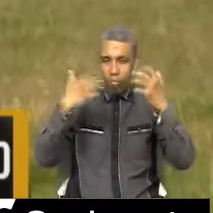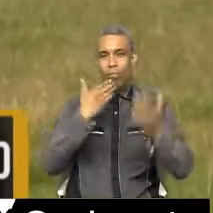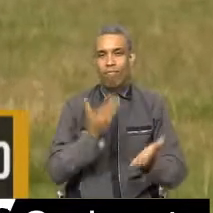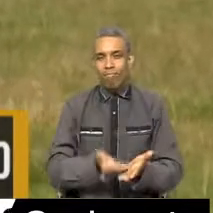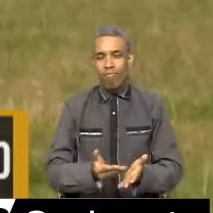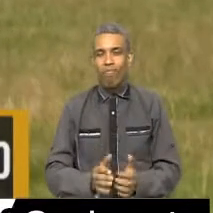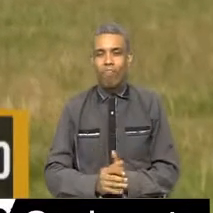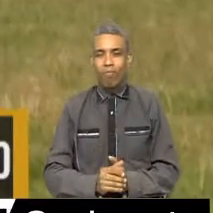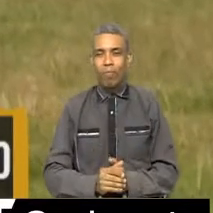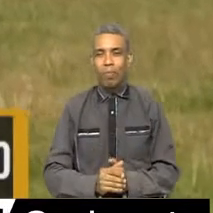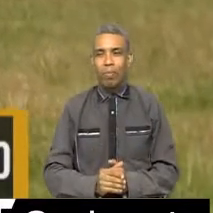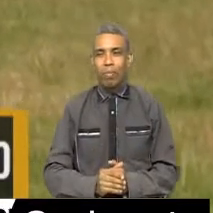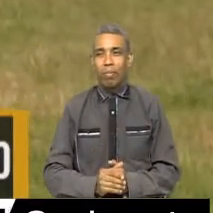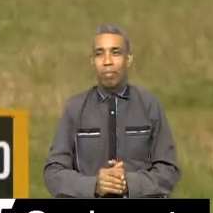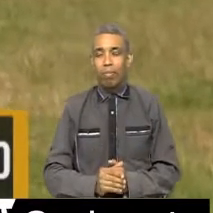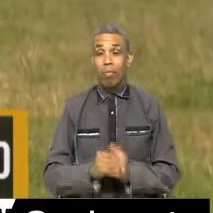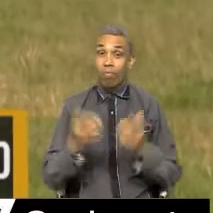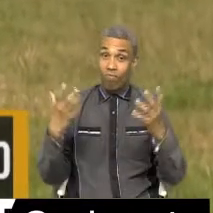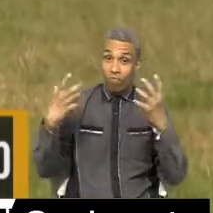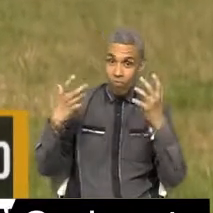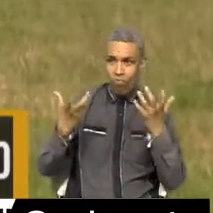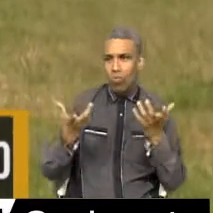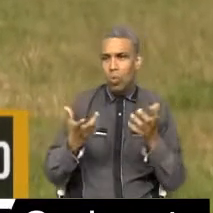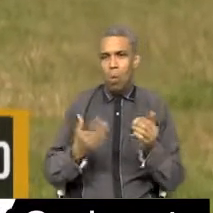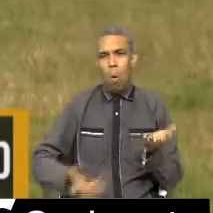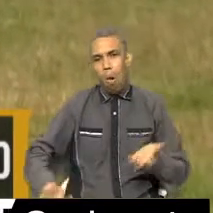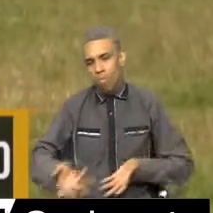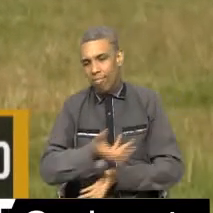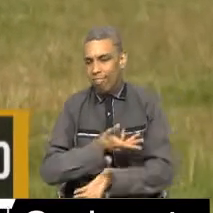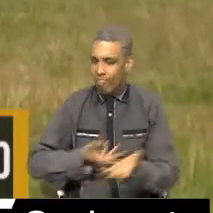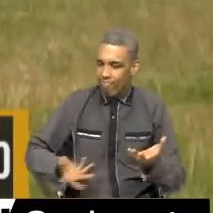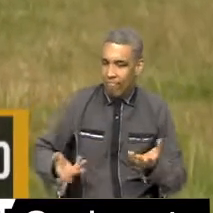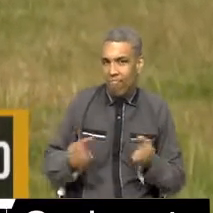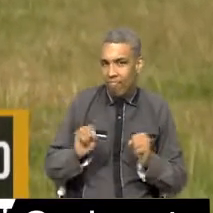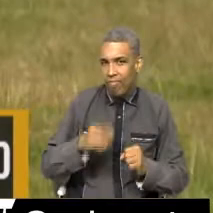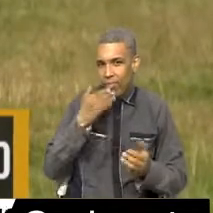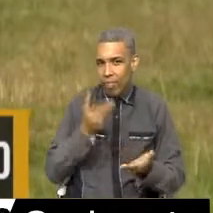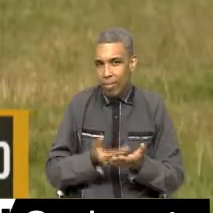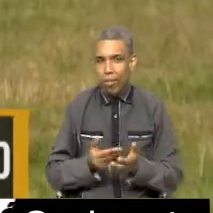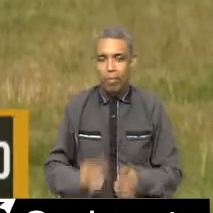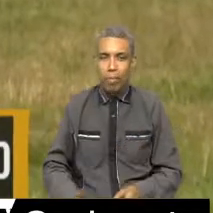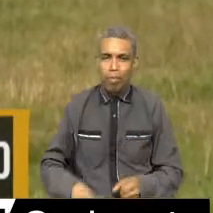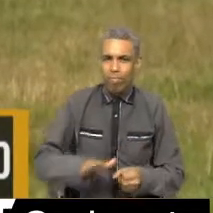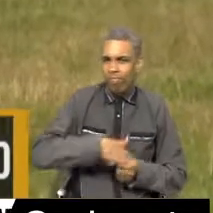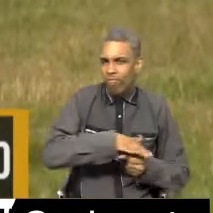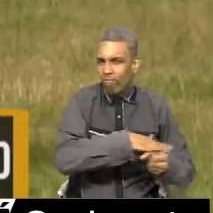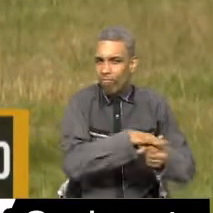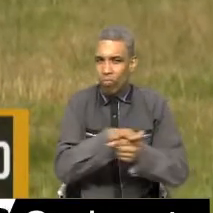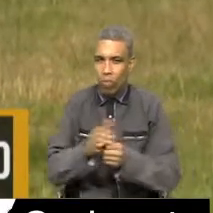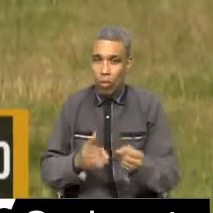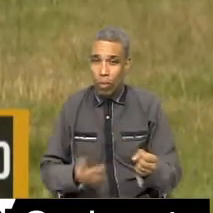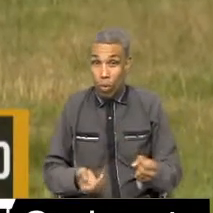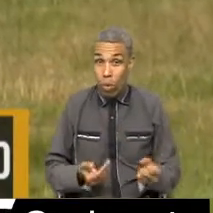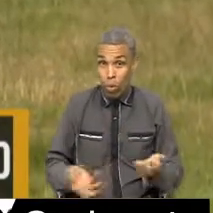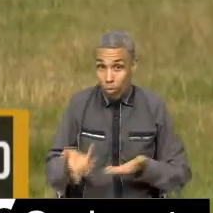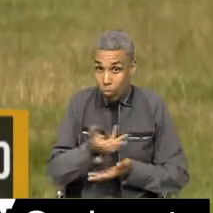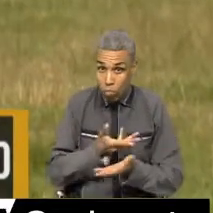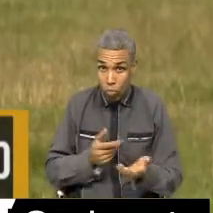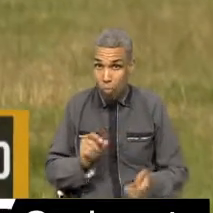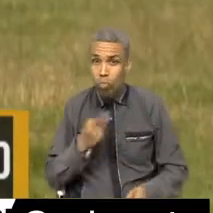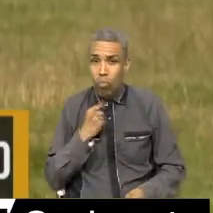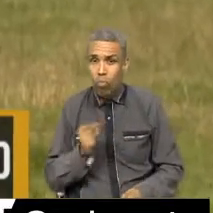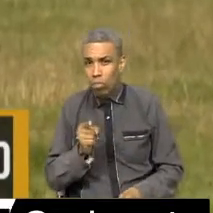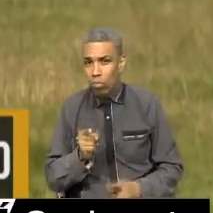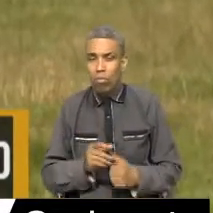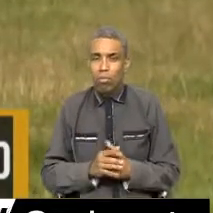y que pudieron lograr para que nosotros hiciéramos el compartir con otros barrios. ¿Le gusta este tipo de integraciones? ¿Une no solamente a ustedes